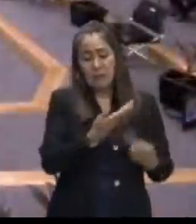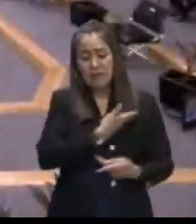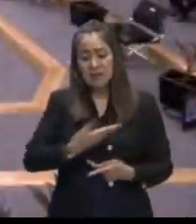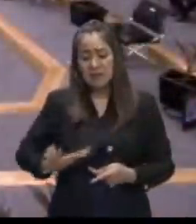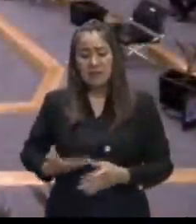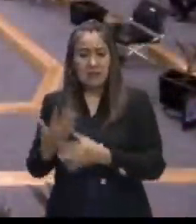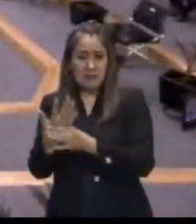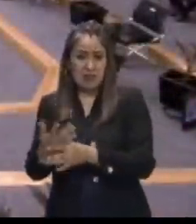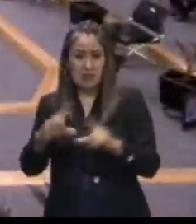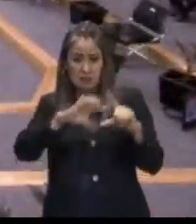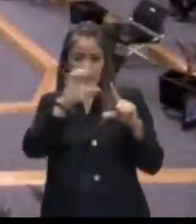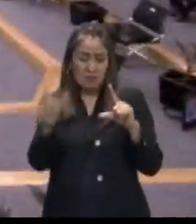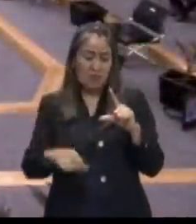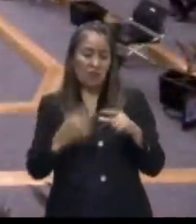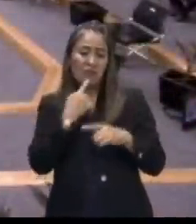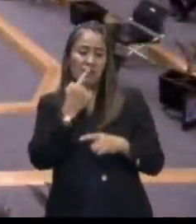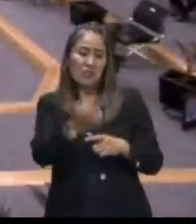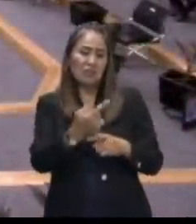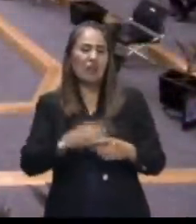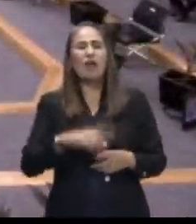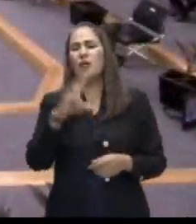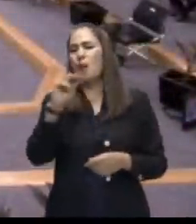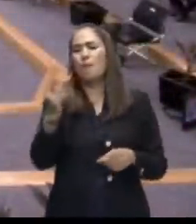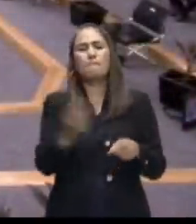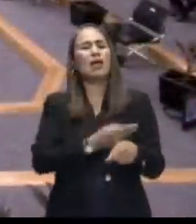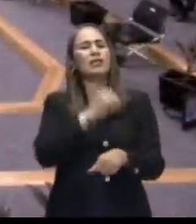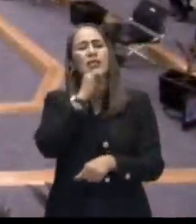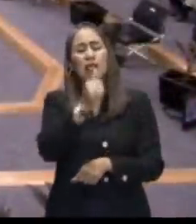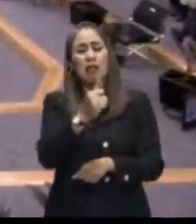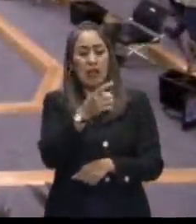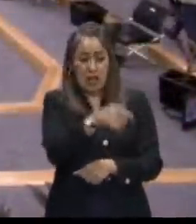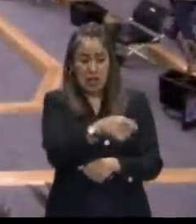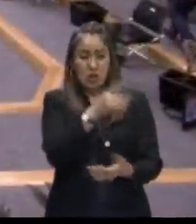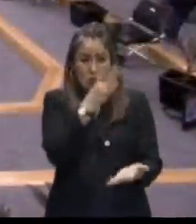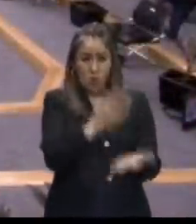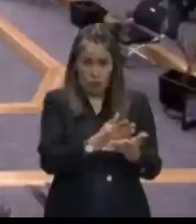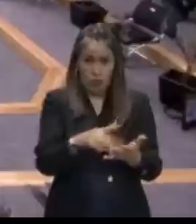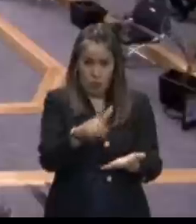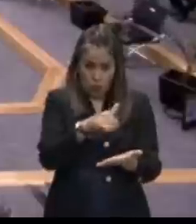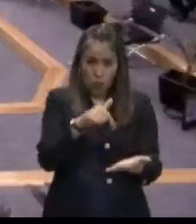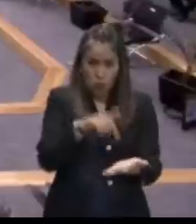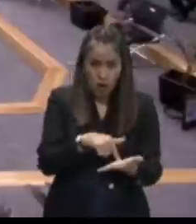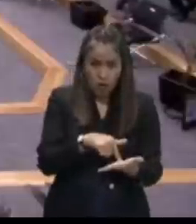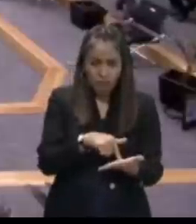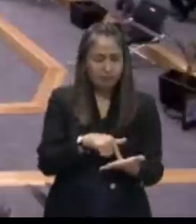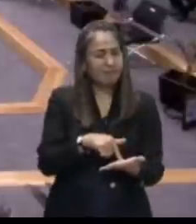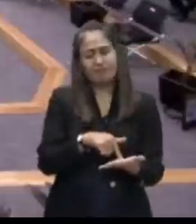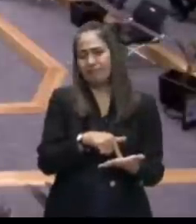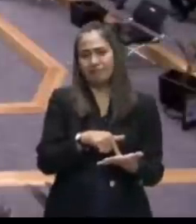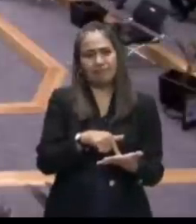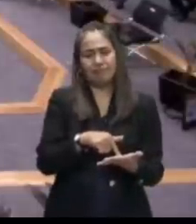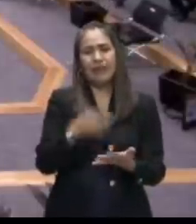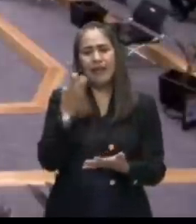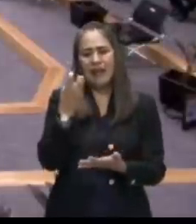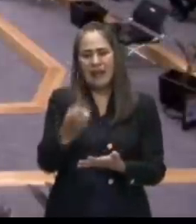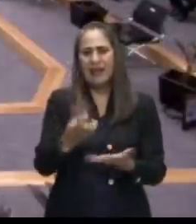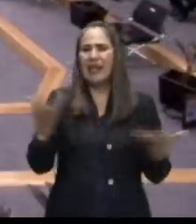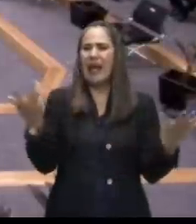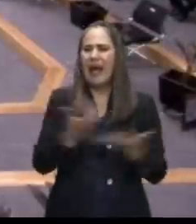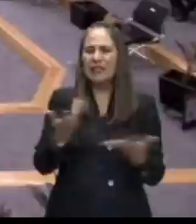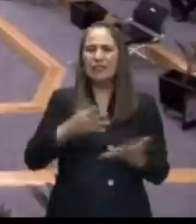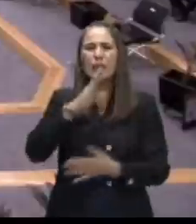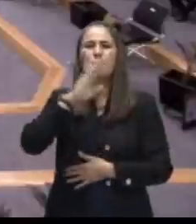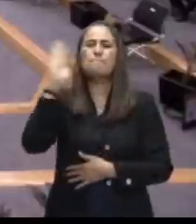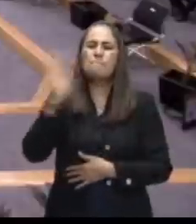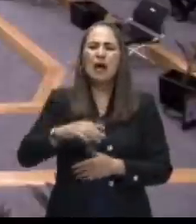que nada más no es el único estado donde pasa esto bueno aquí estamos viendo que este delito federal que es el